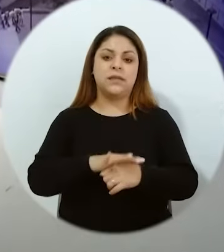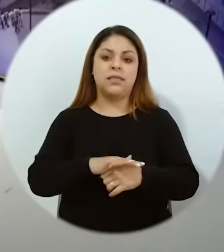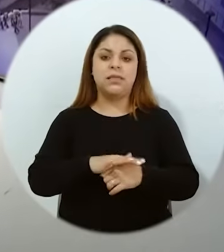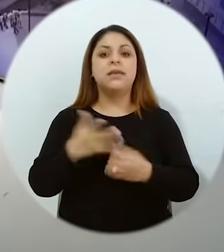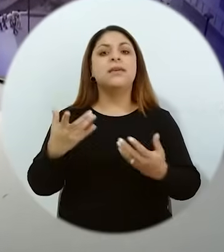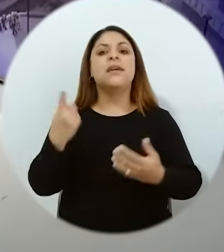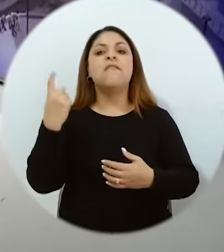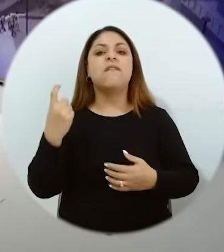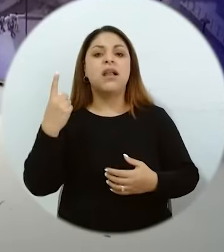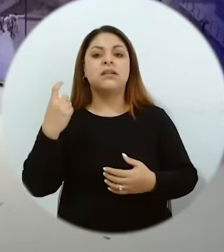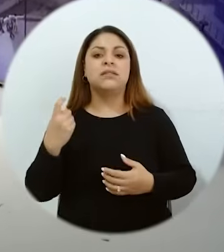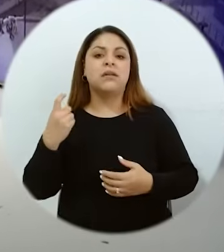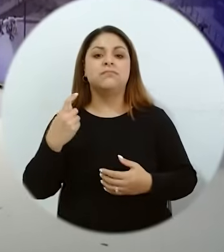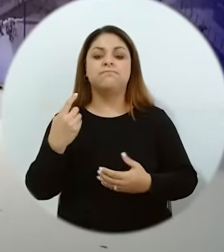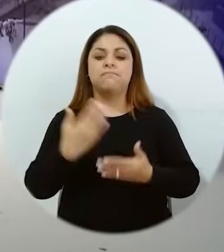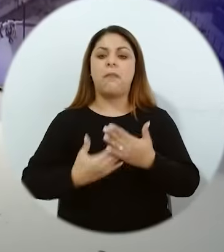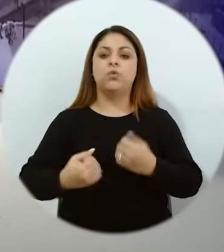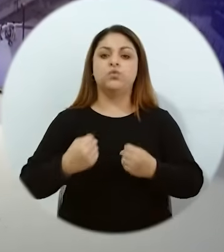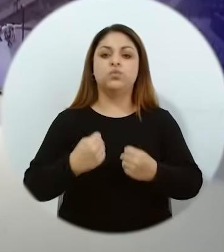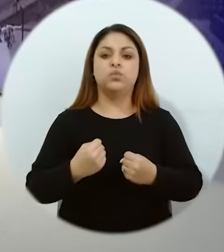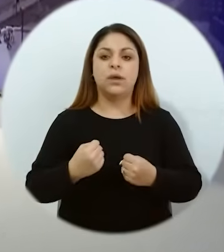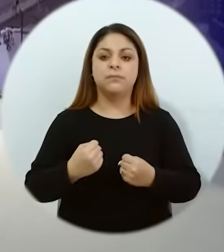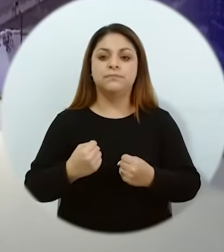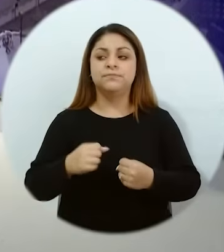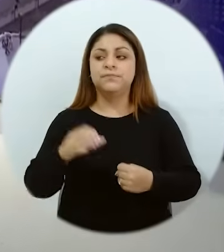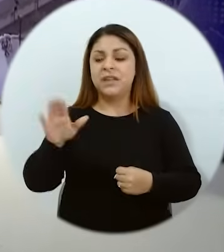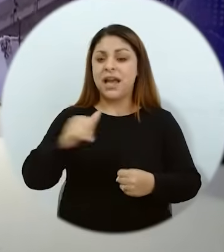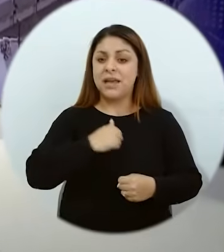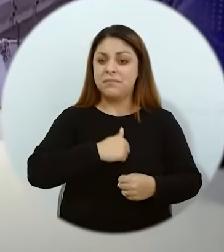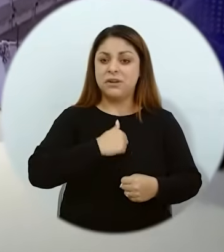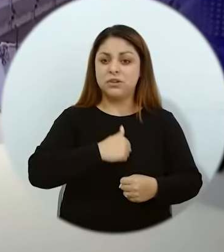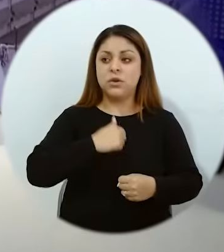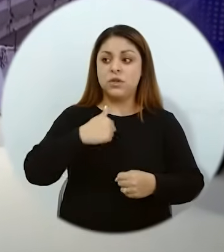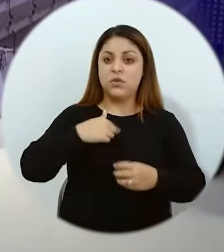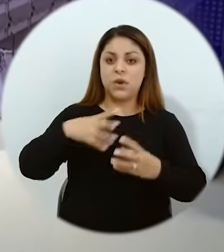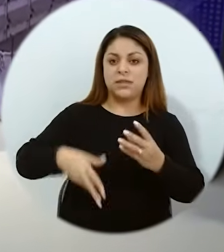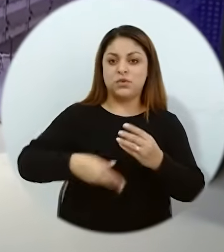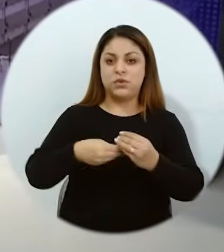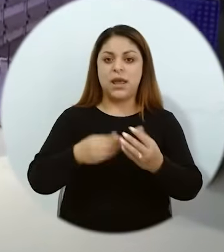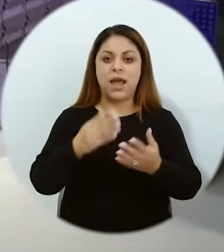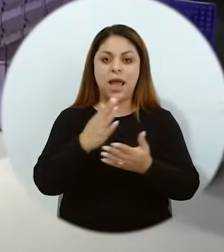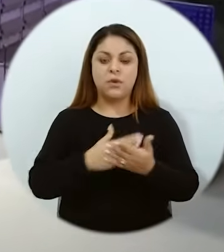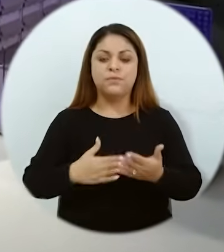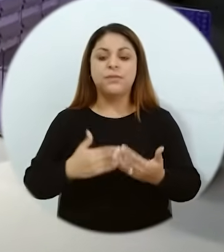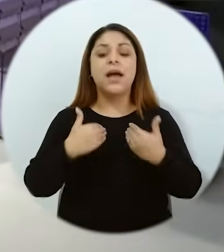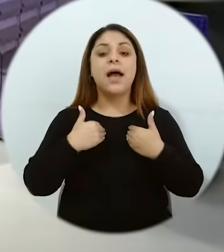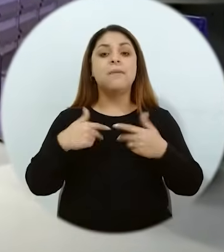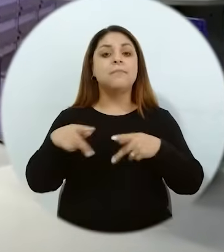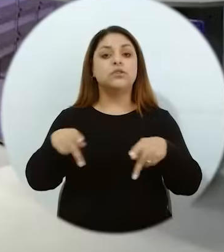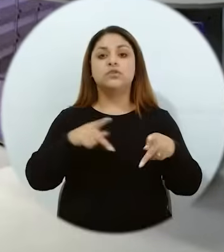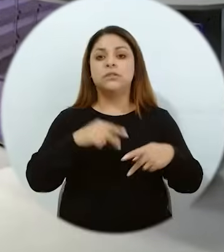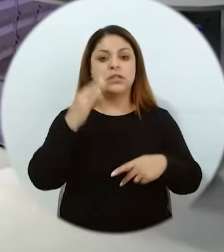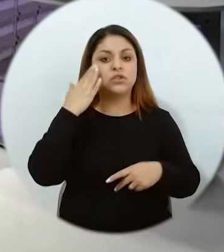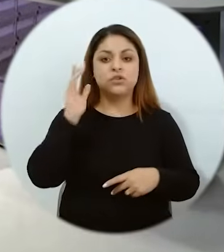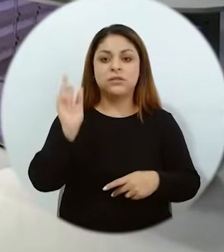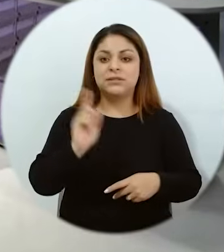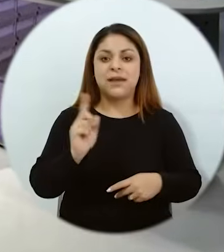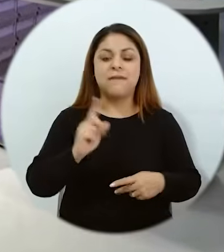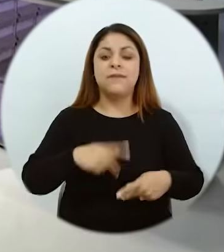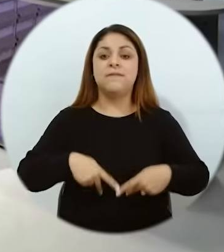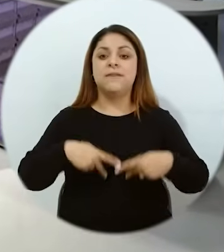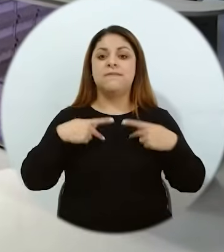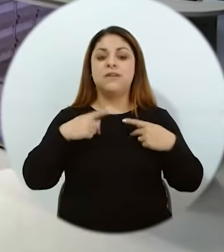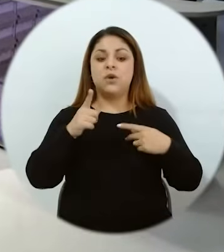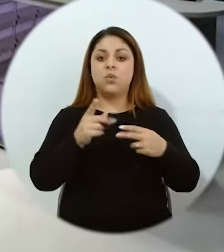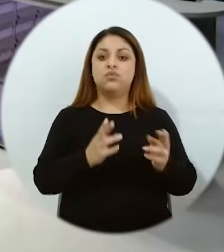tenido es suficiente y que lo que hace falta es mano dura. Perdón, Maribel, y adicionaría una cosa, de gente que no sabe lo que es